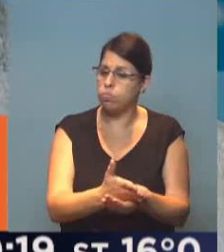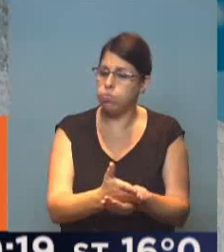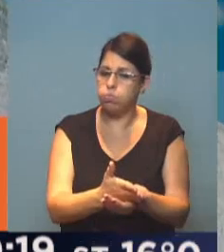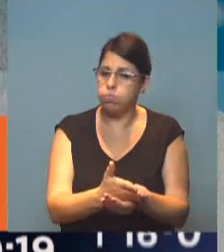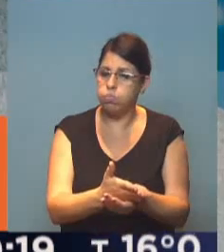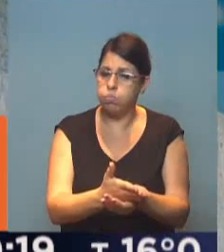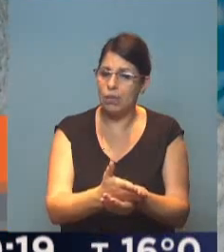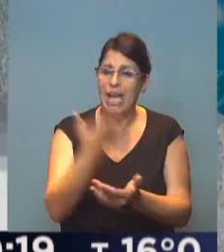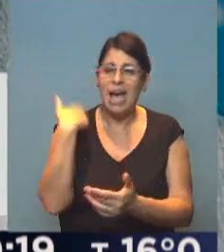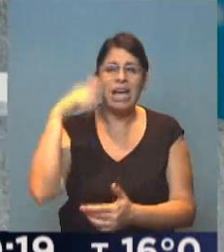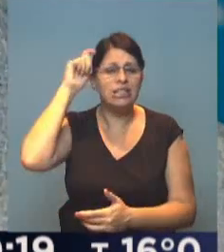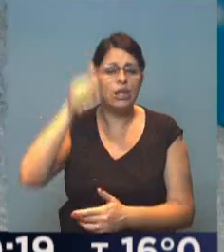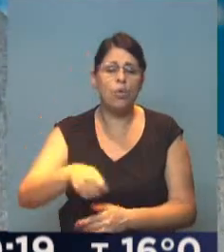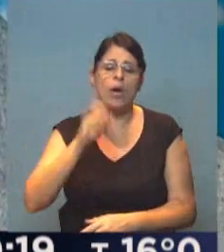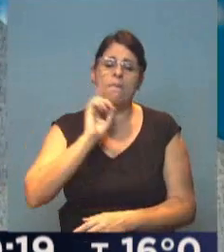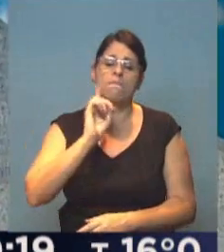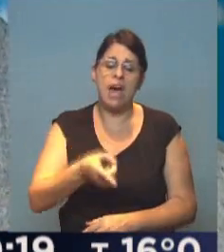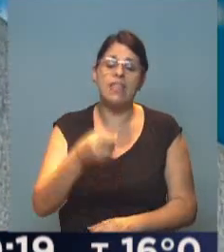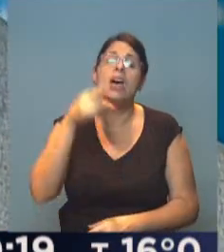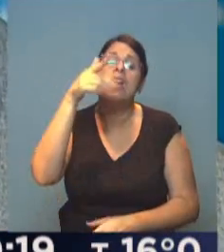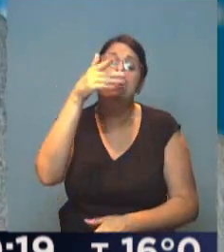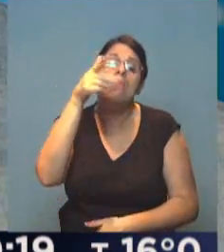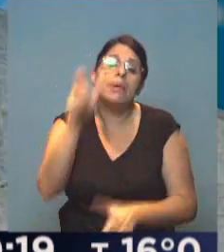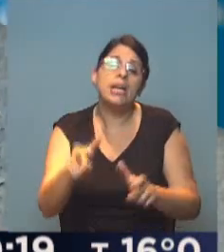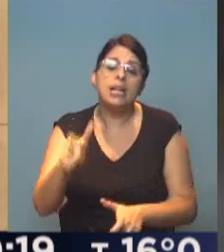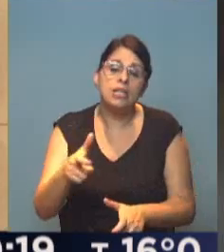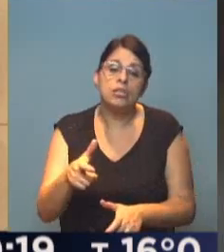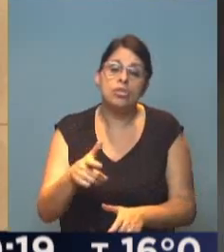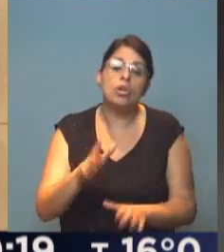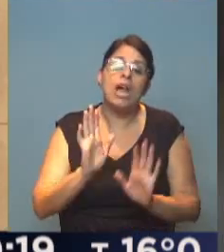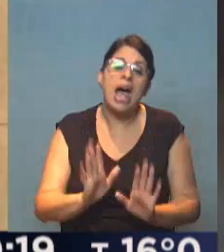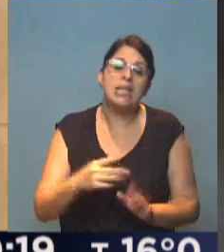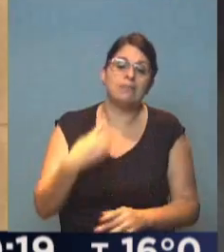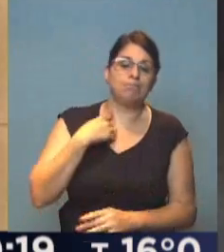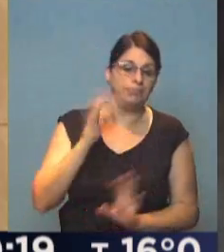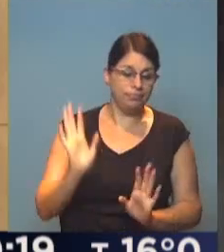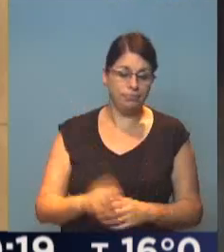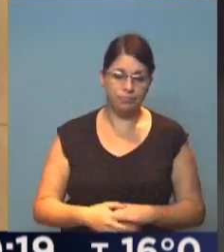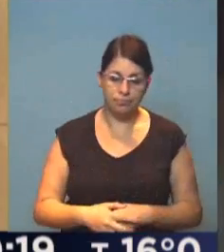el ordenamiento prevé para las personas que así realizan estas conductas.